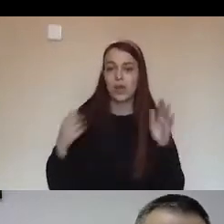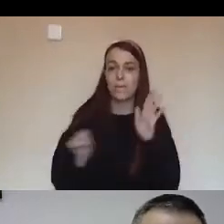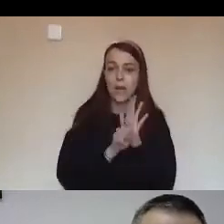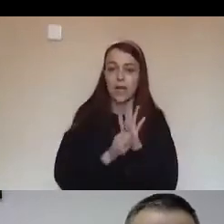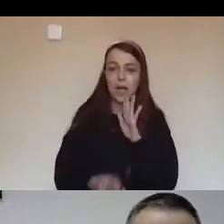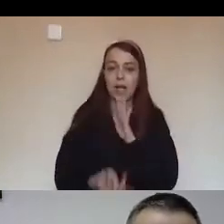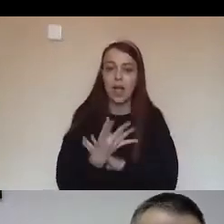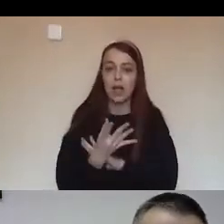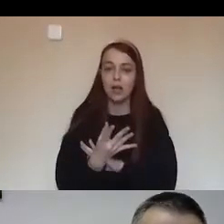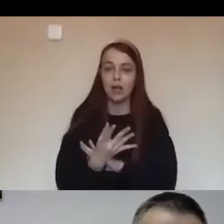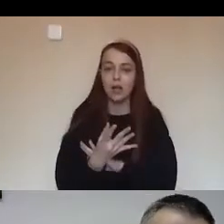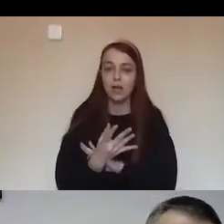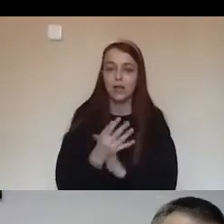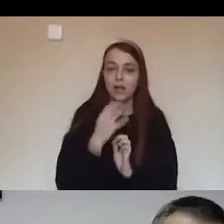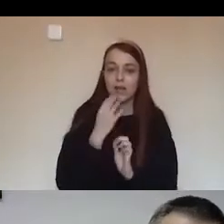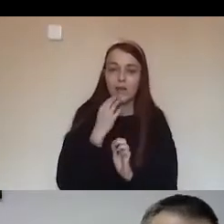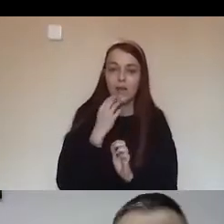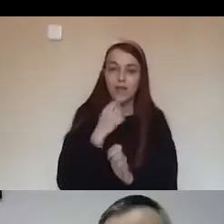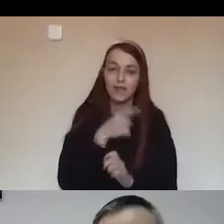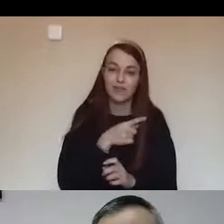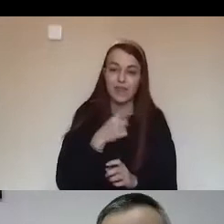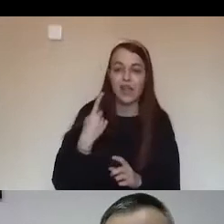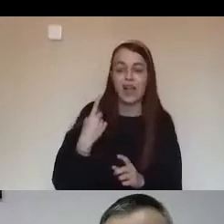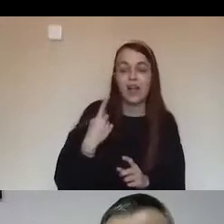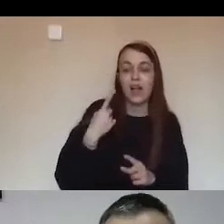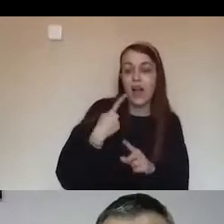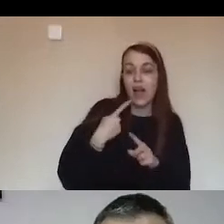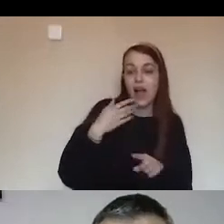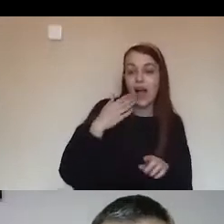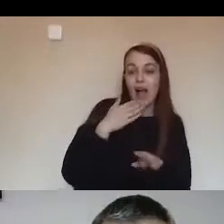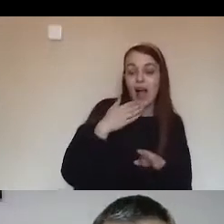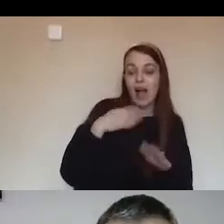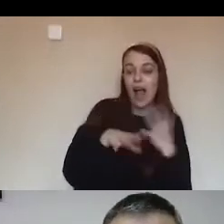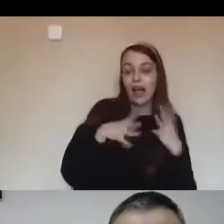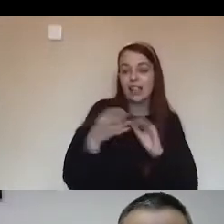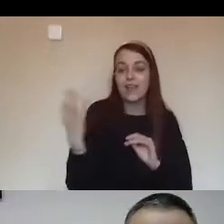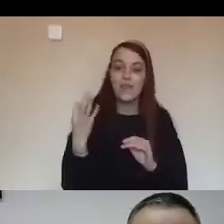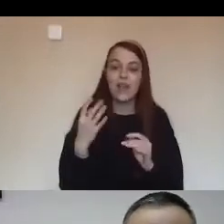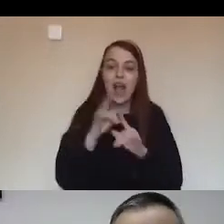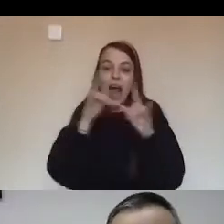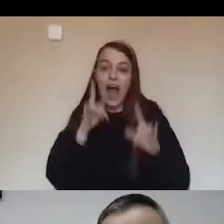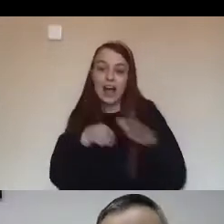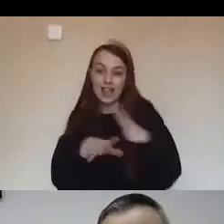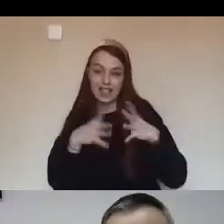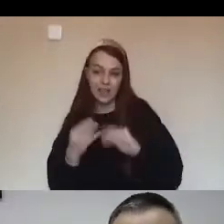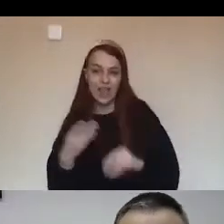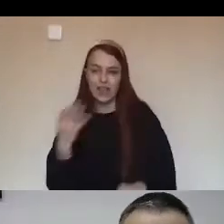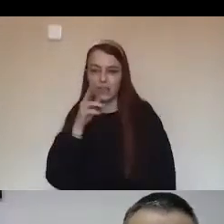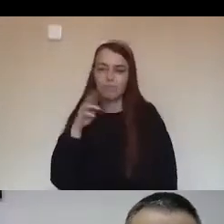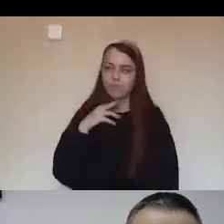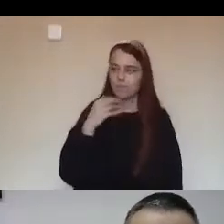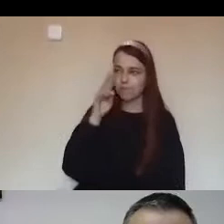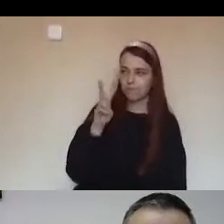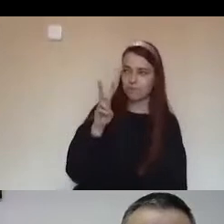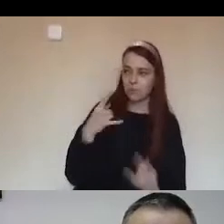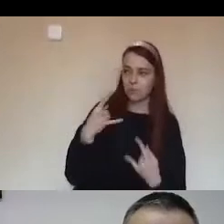accesible tiene que ser accesible, ¿no? O sea, tiene que tener su encanto, su sex appeal, ¿no? Tiene que ser una cosa